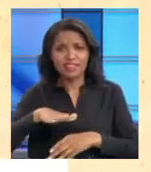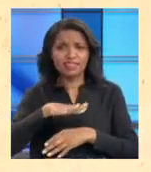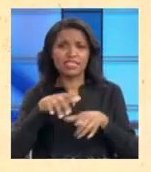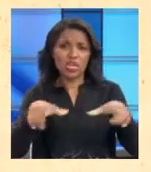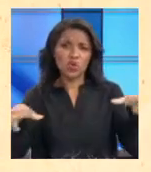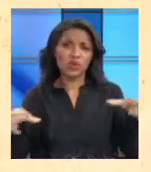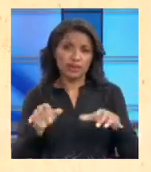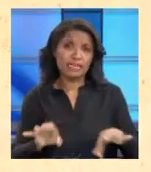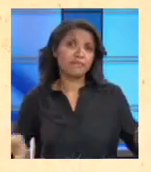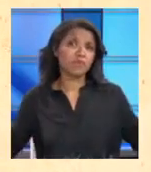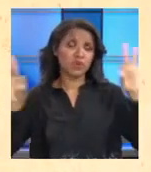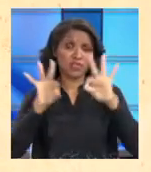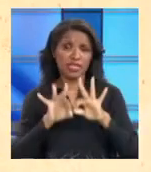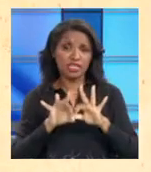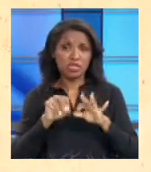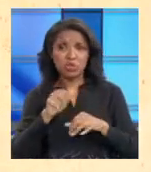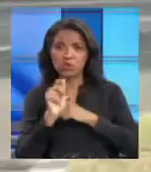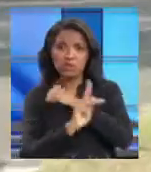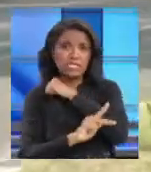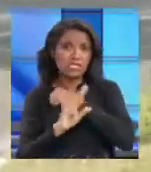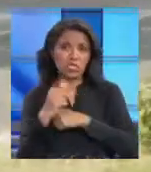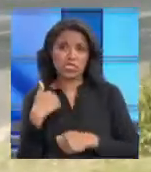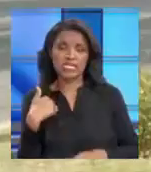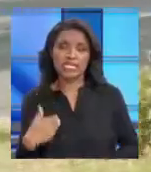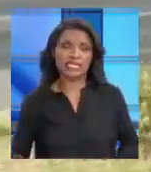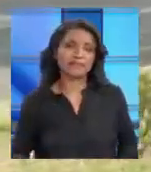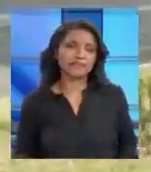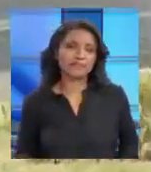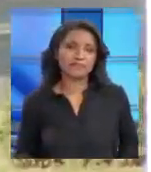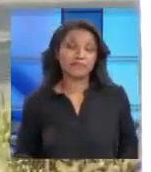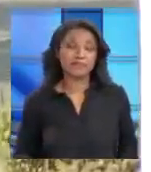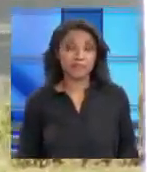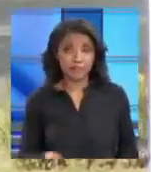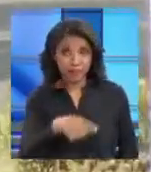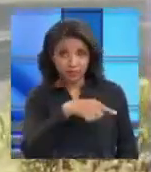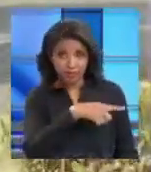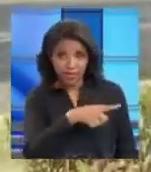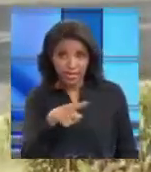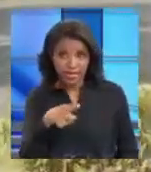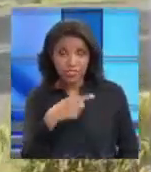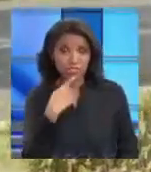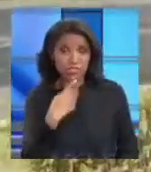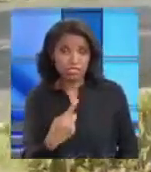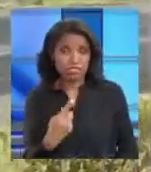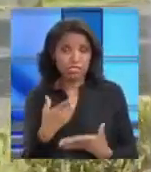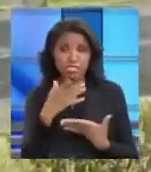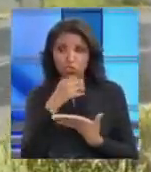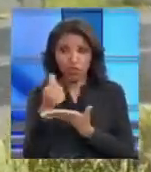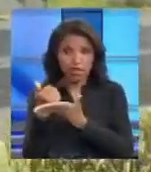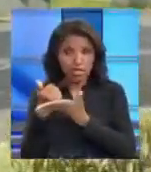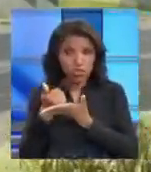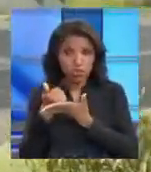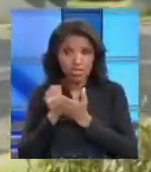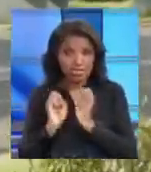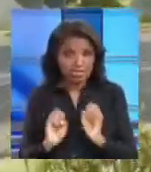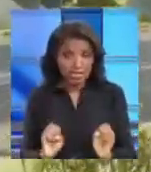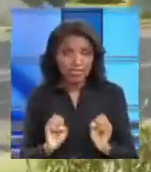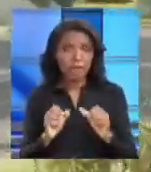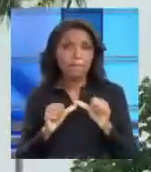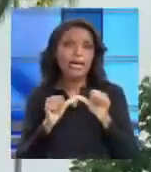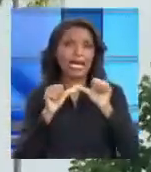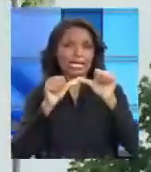particular y que pocas capitales del mundo poseen. Este grupo de abogados asegura que de no tener resultados positivos,